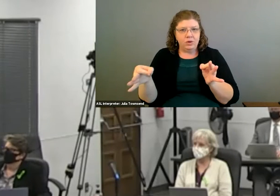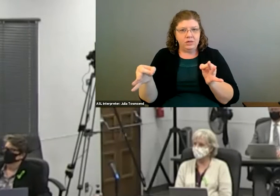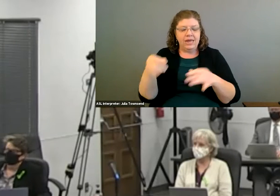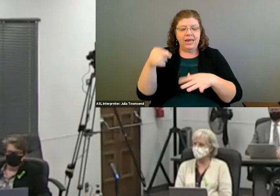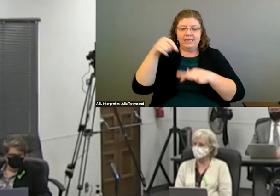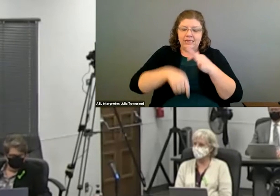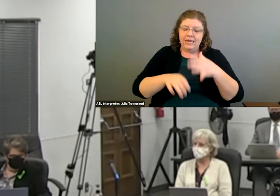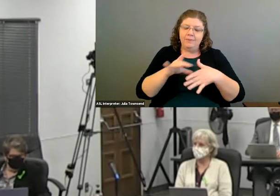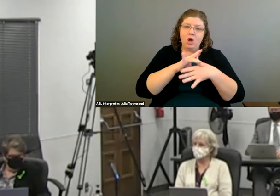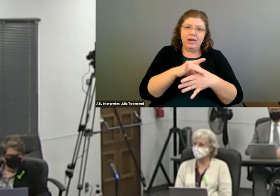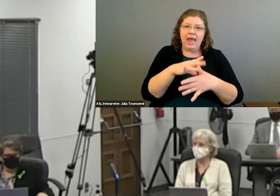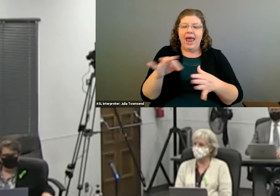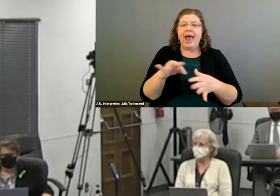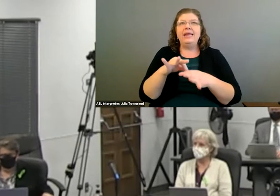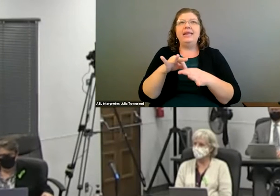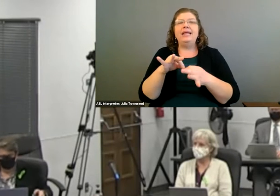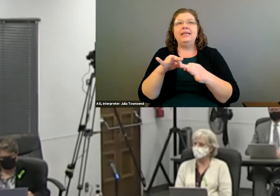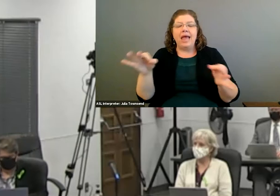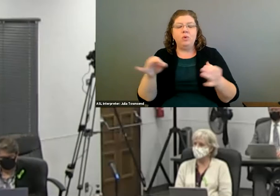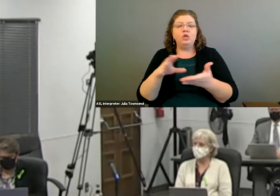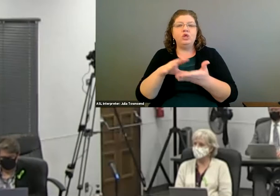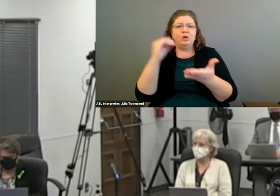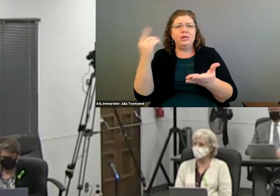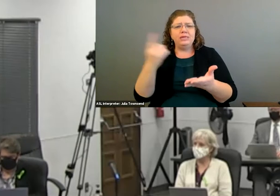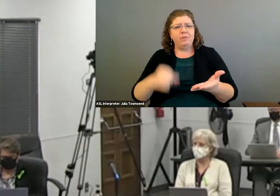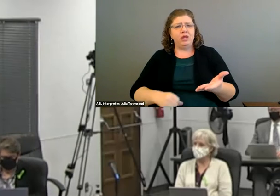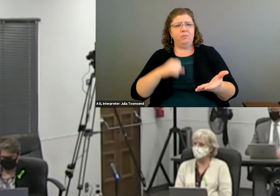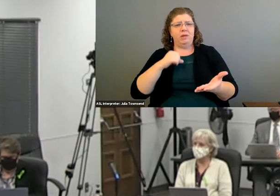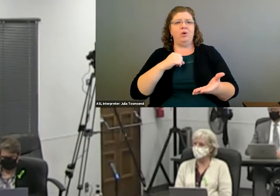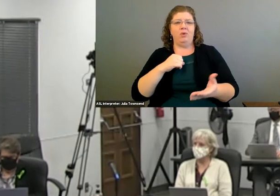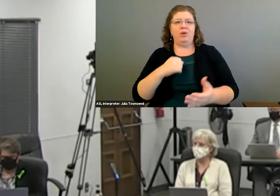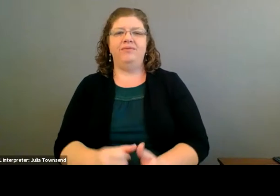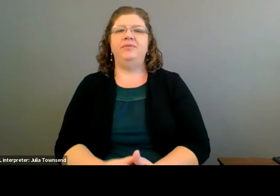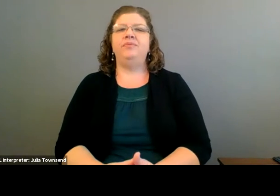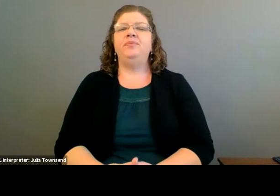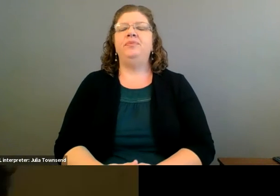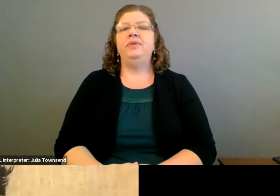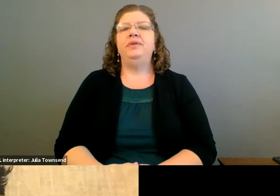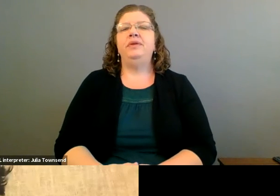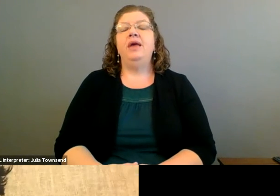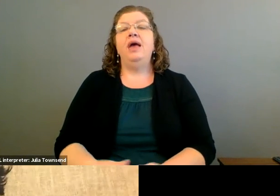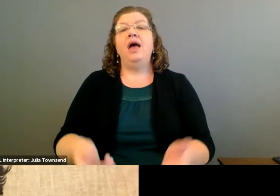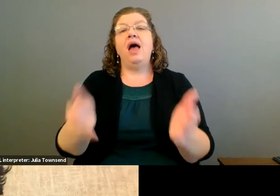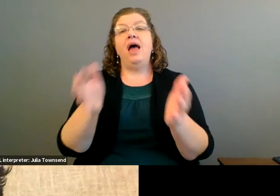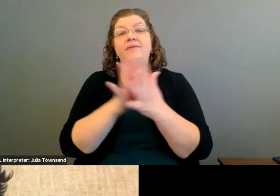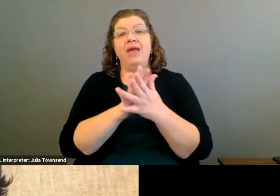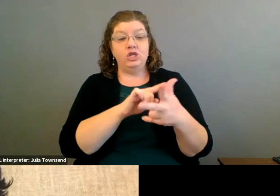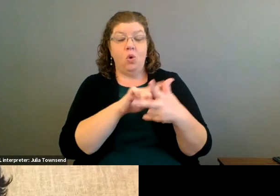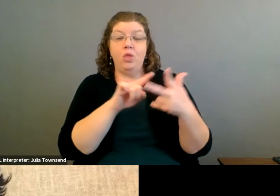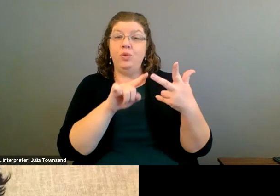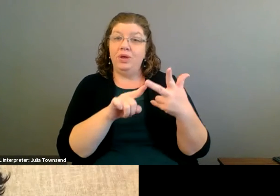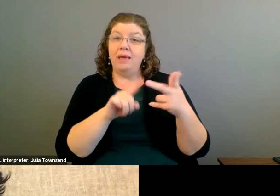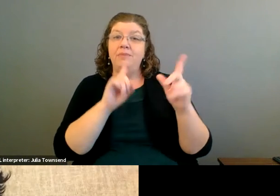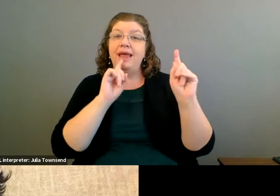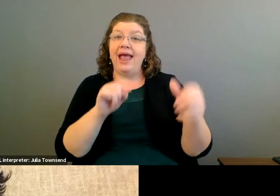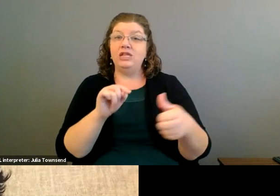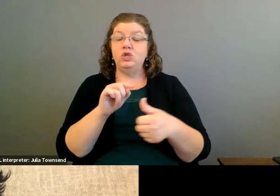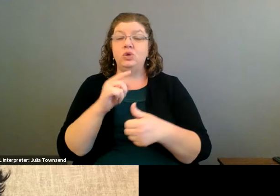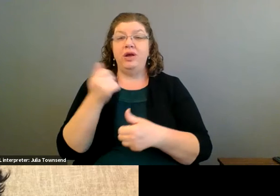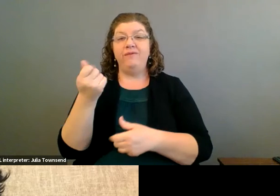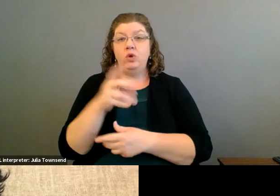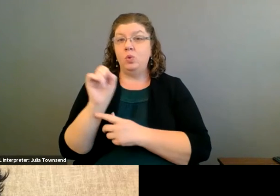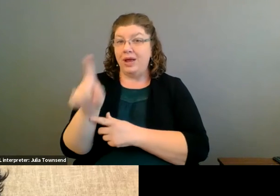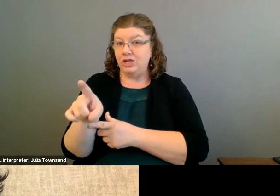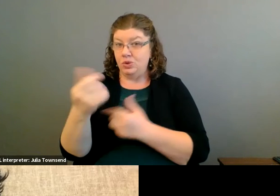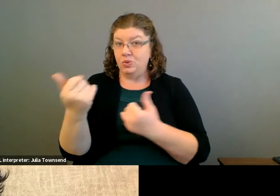su amplio contenido y lenguaje. Es algo que nos tiene que orgullecer. Le he pedido a los 3 que respondan la